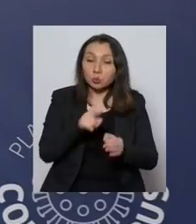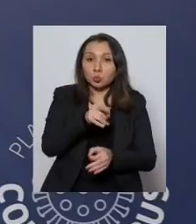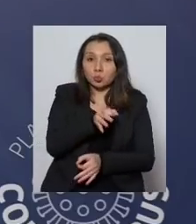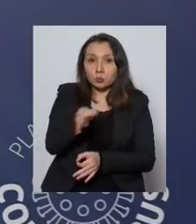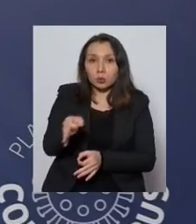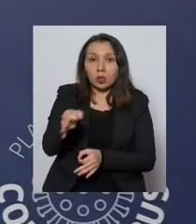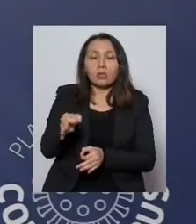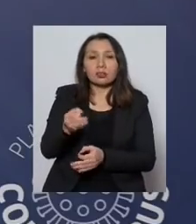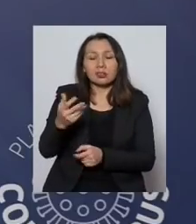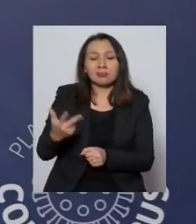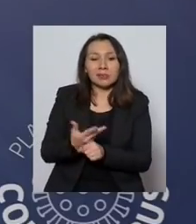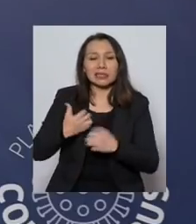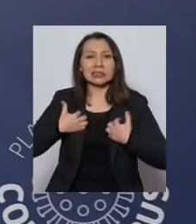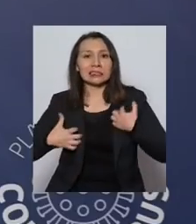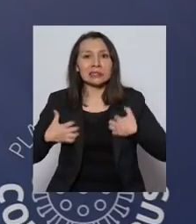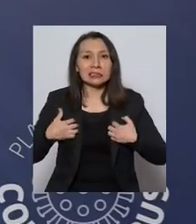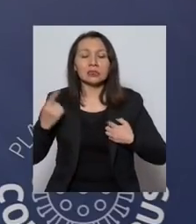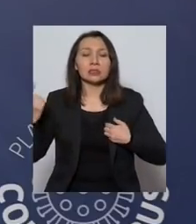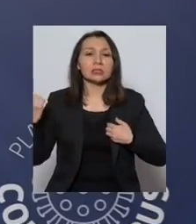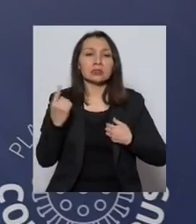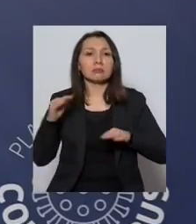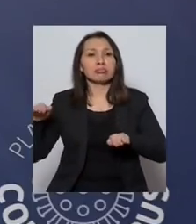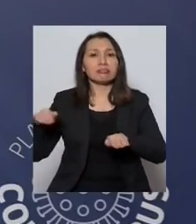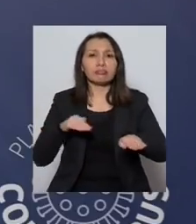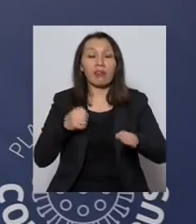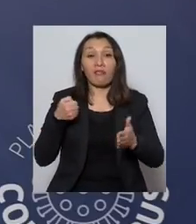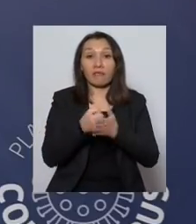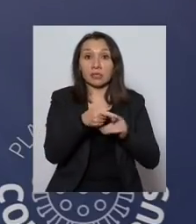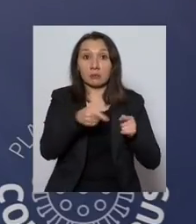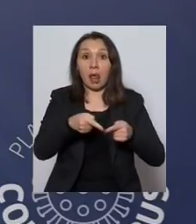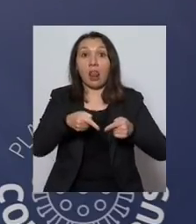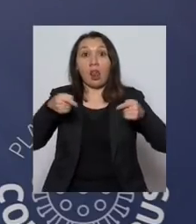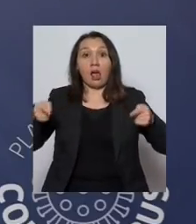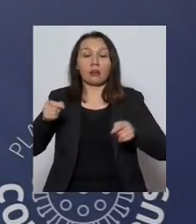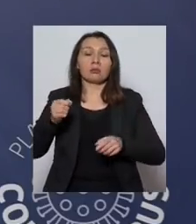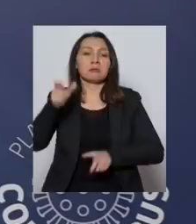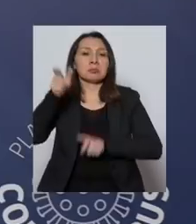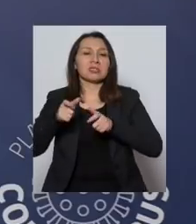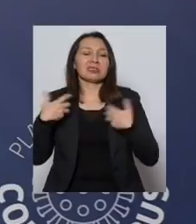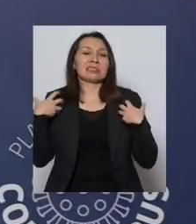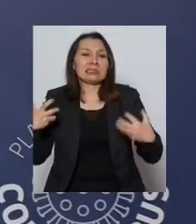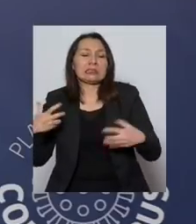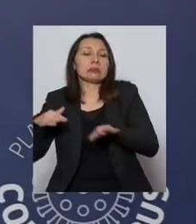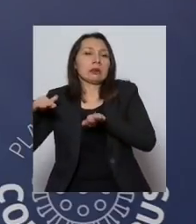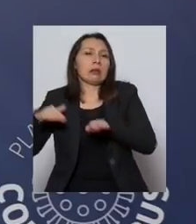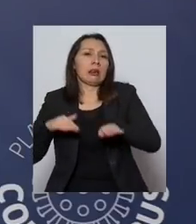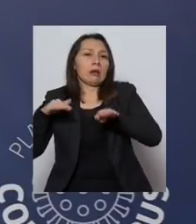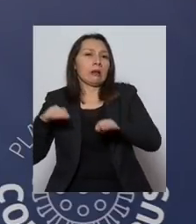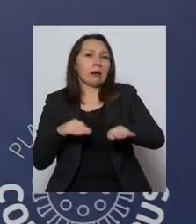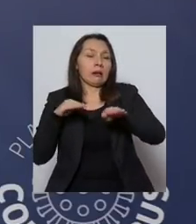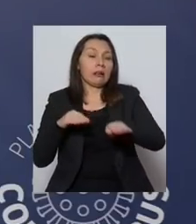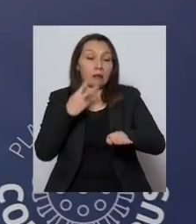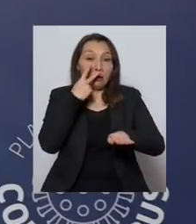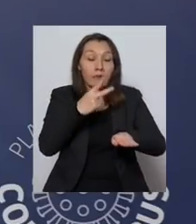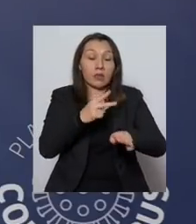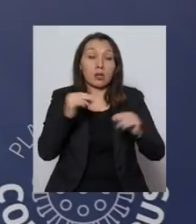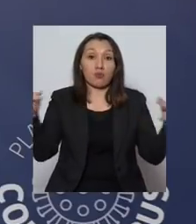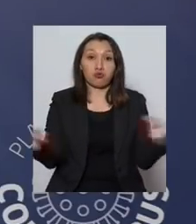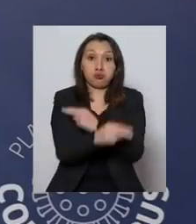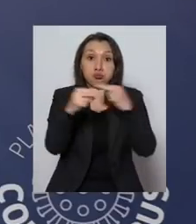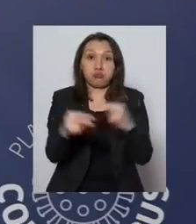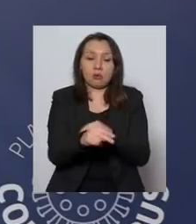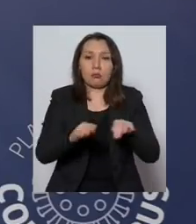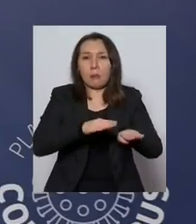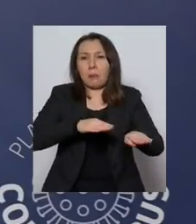decía en los malos ratos, pero más allá de eso, hemos visto los fines de semana largo personas que han decidido salir y se ha visto en las carreteras.